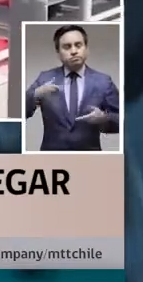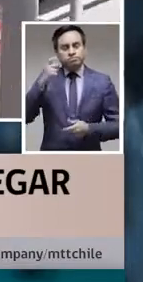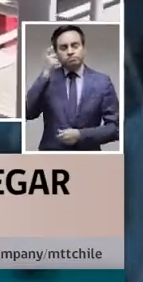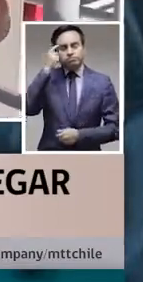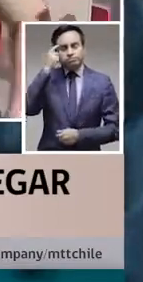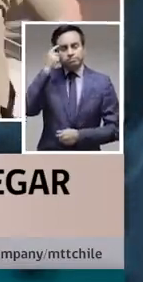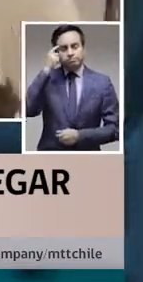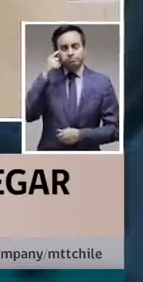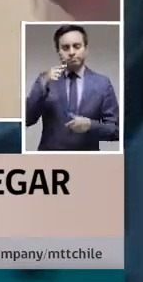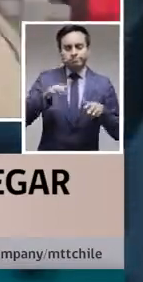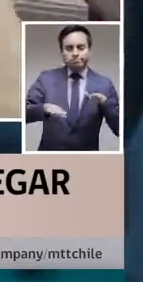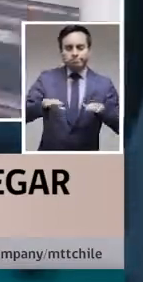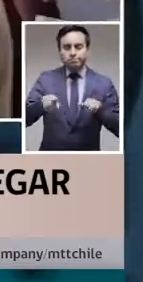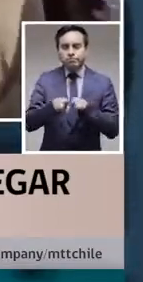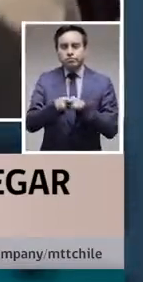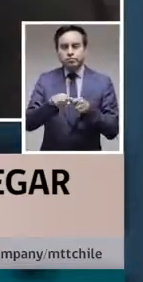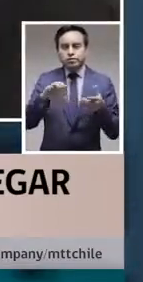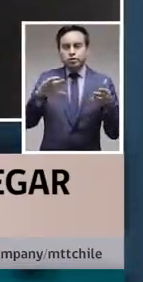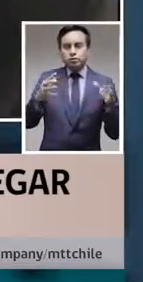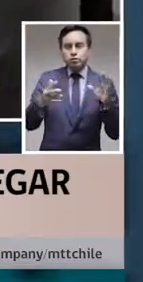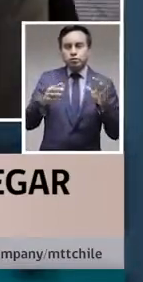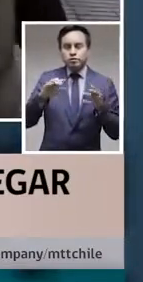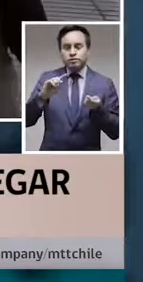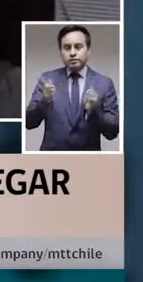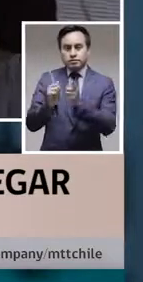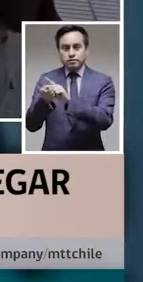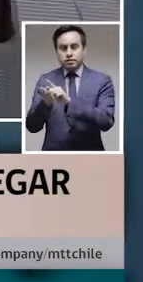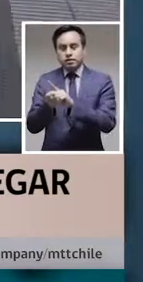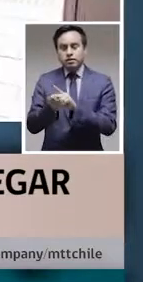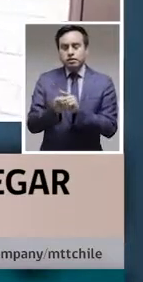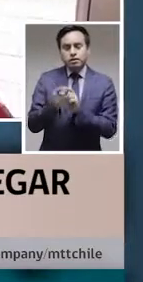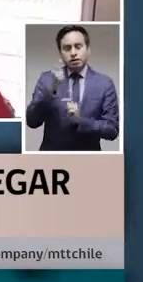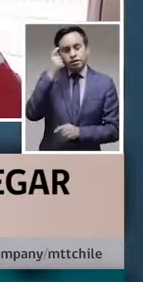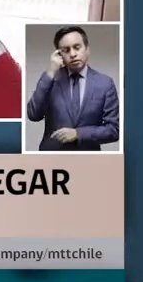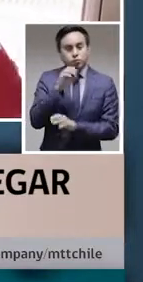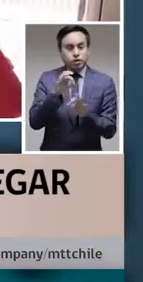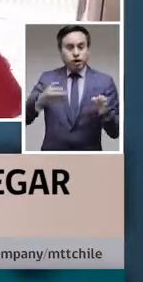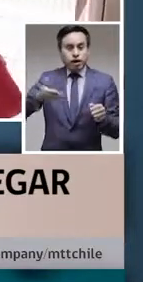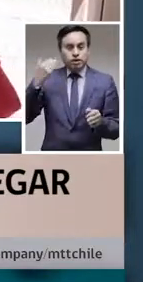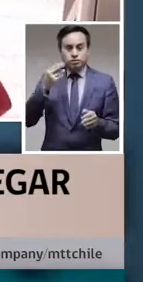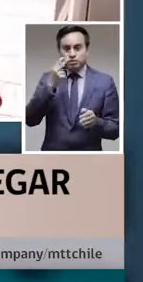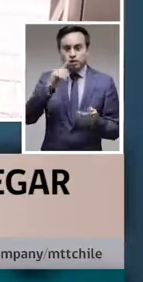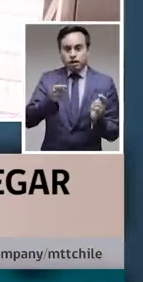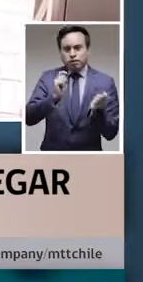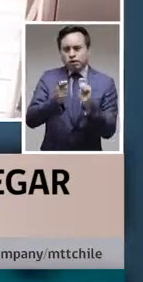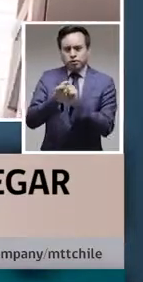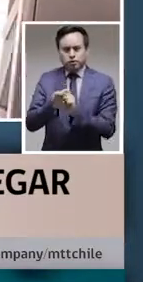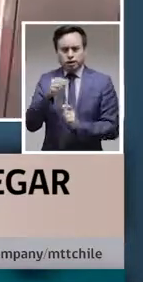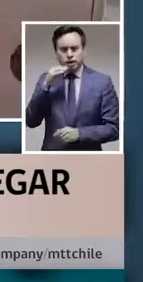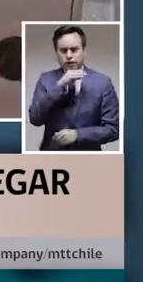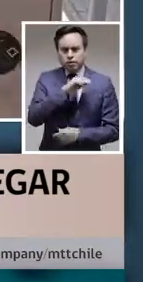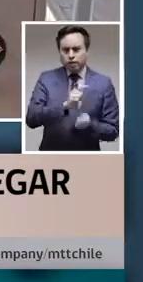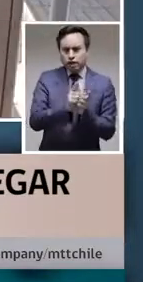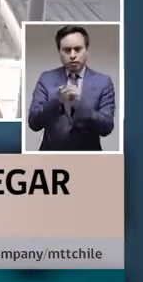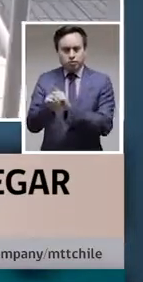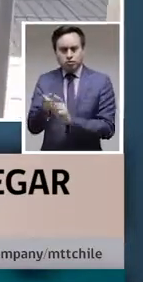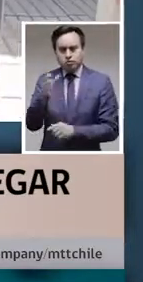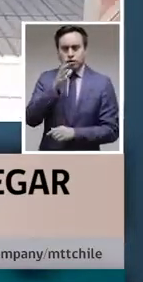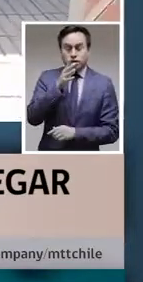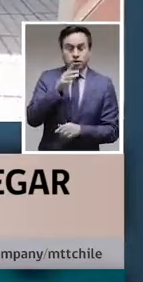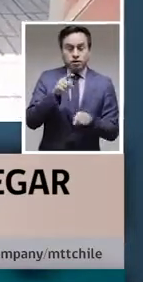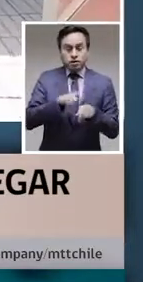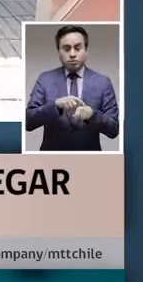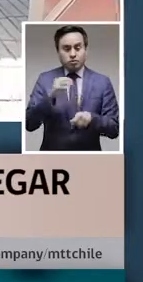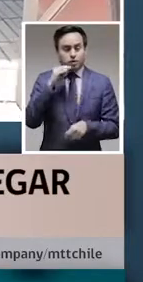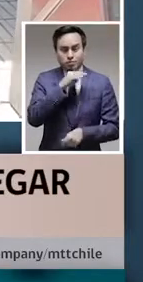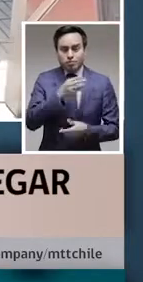nos condiciona. Un mundo dinámico. Creo que nunca habíamos visto tantos cambios tan repentinos, tan inesperados en